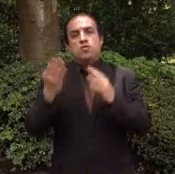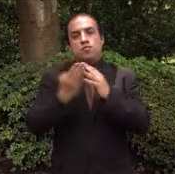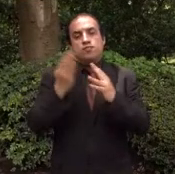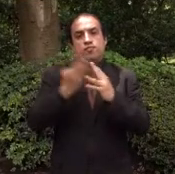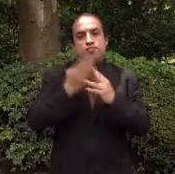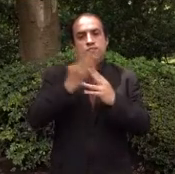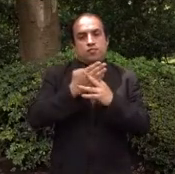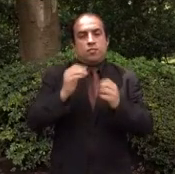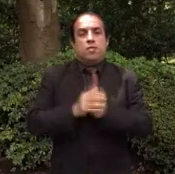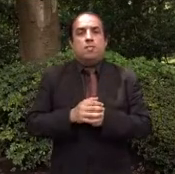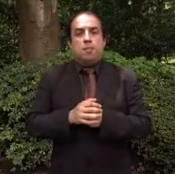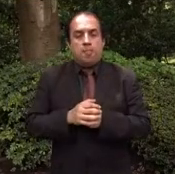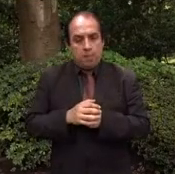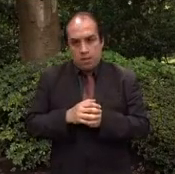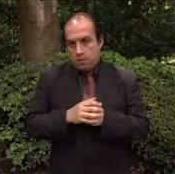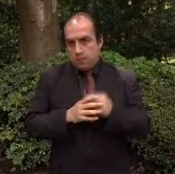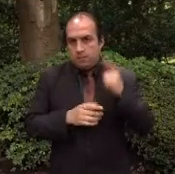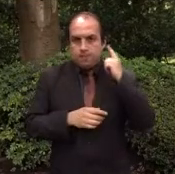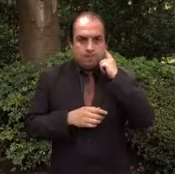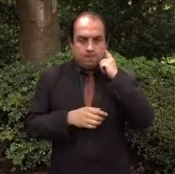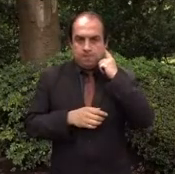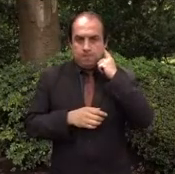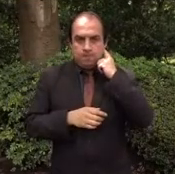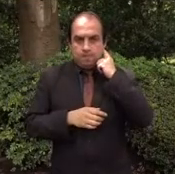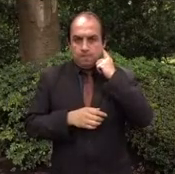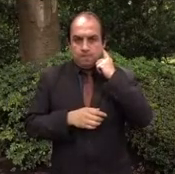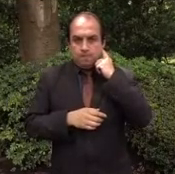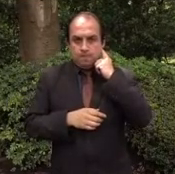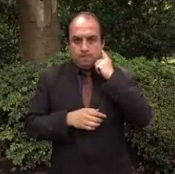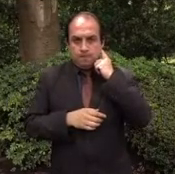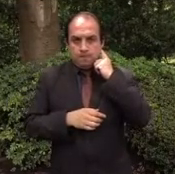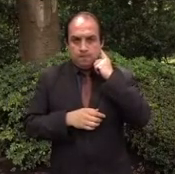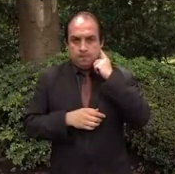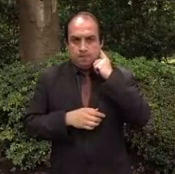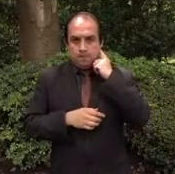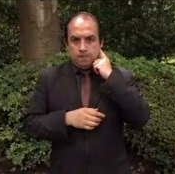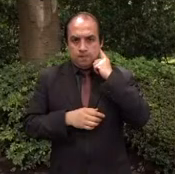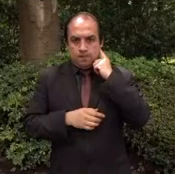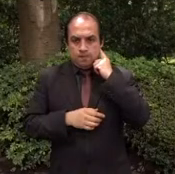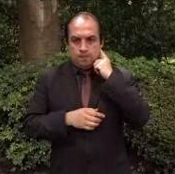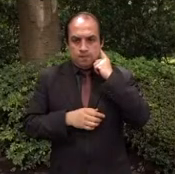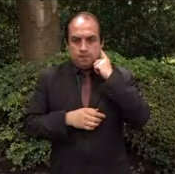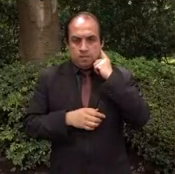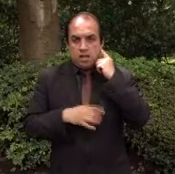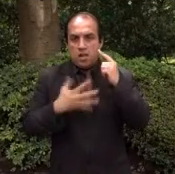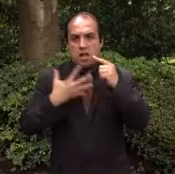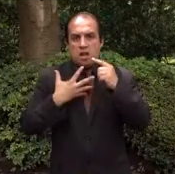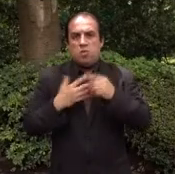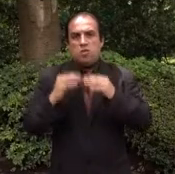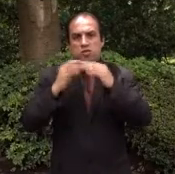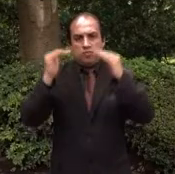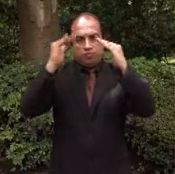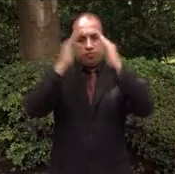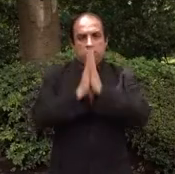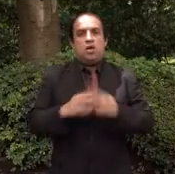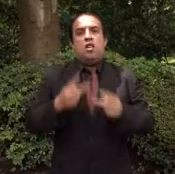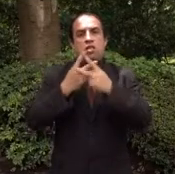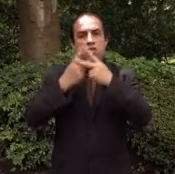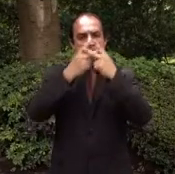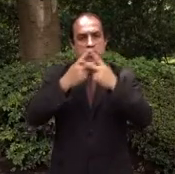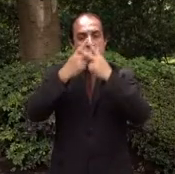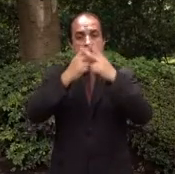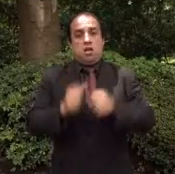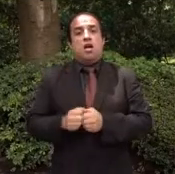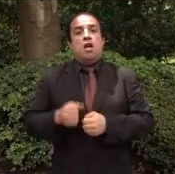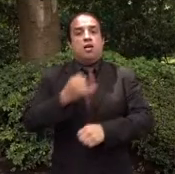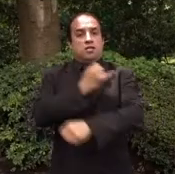de Santa Catarina y Cerro de la Estrella en Iztapalapa. En el caso de Gustavo Amadero, el Vivero y el